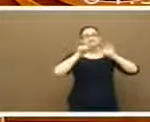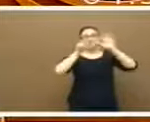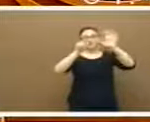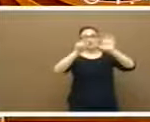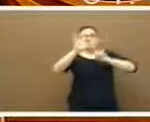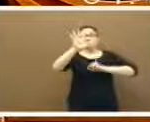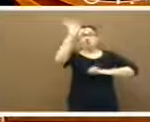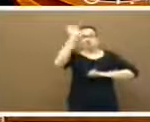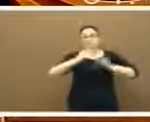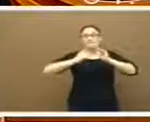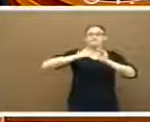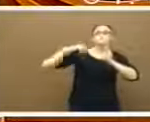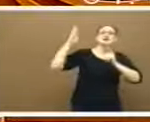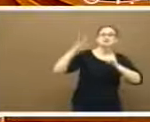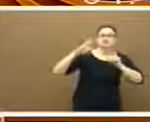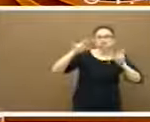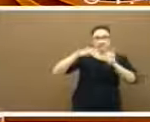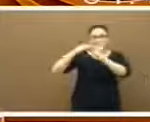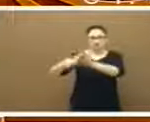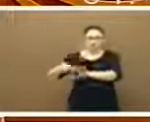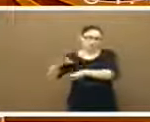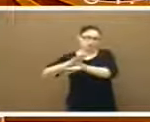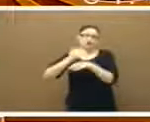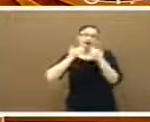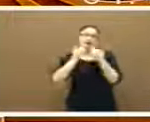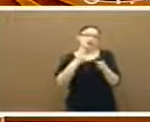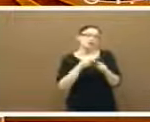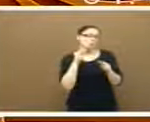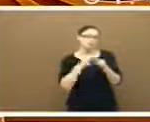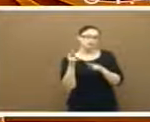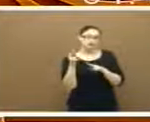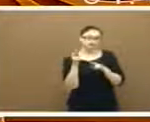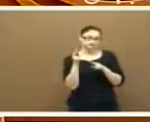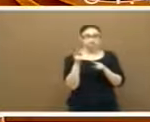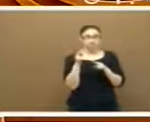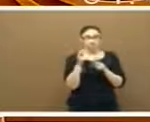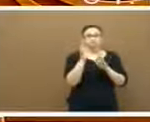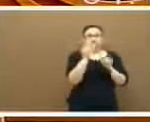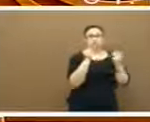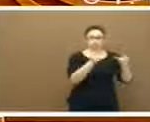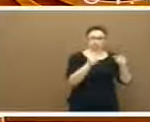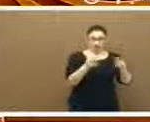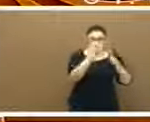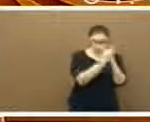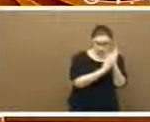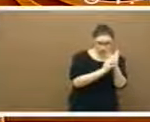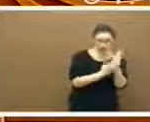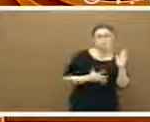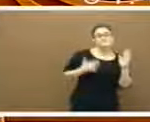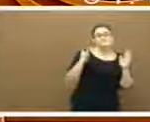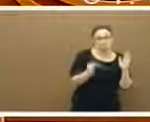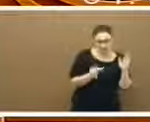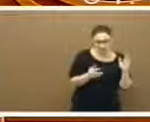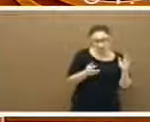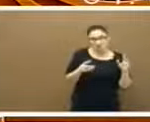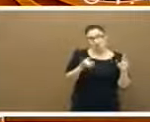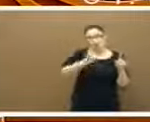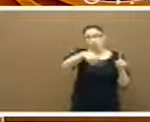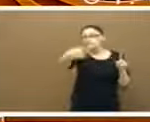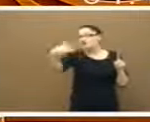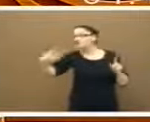presupuesto de la Consejería, gracias a esas políticas de reducción del gasto corriente y coordinar y evitar las